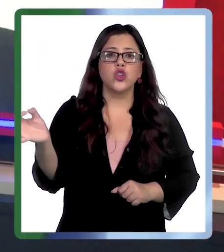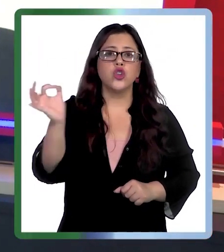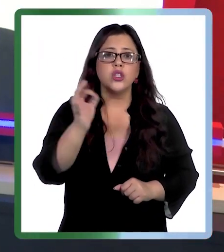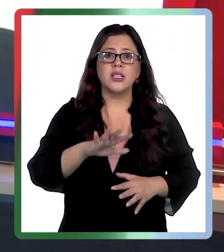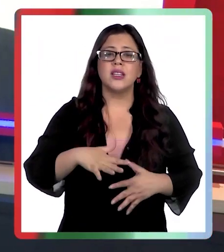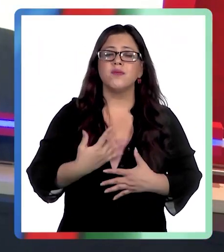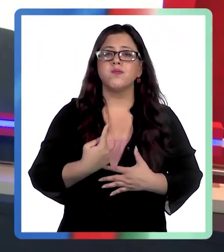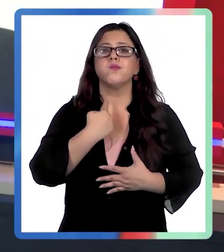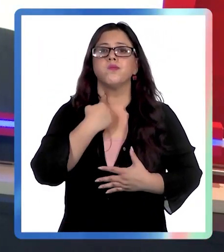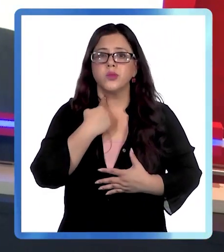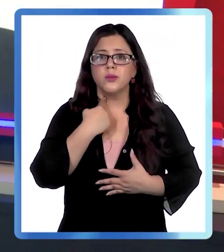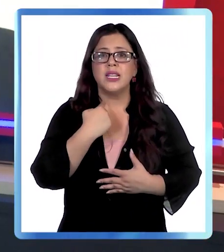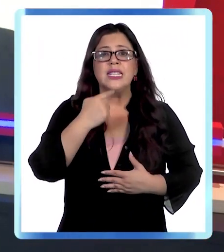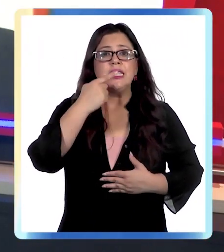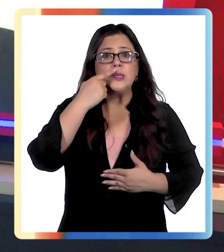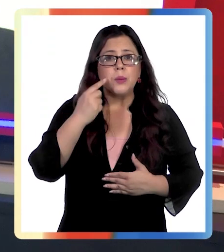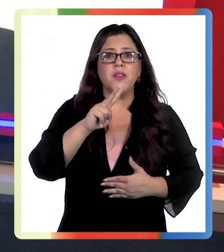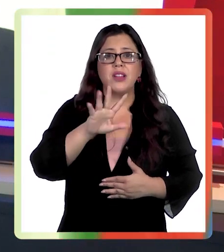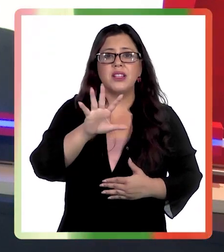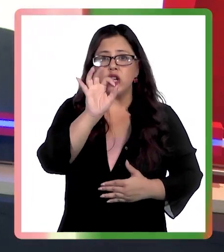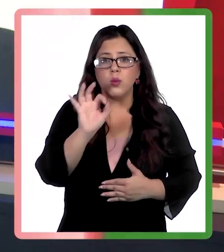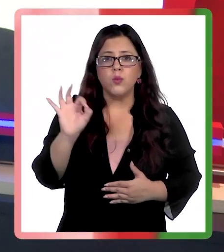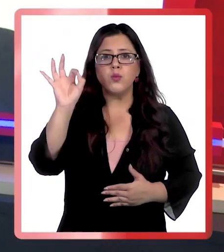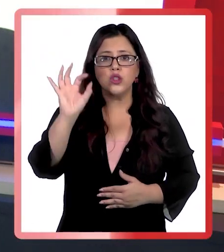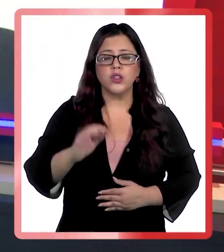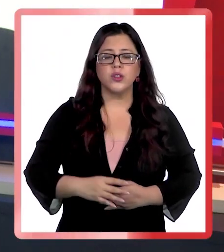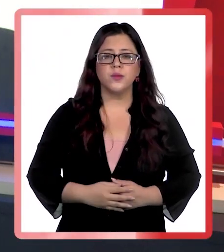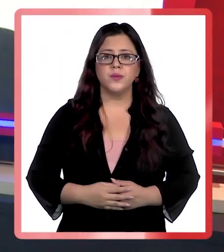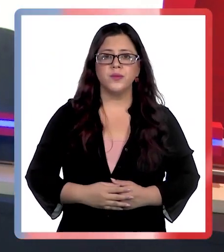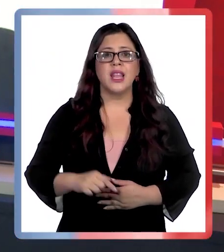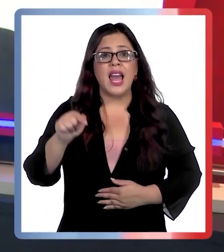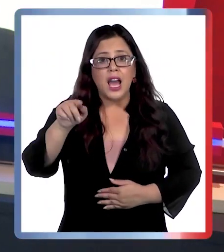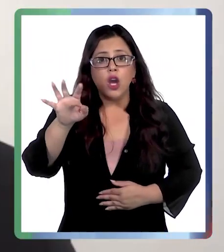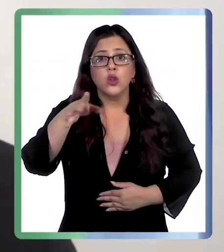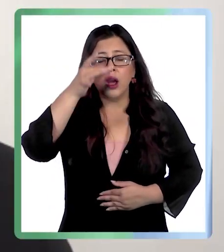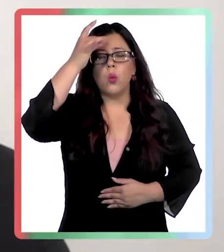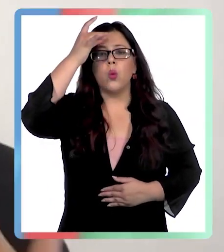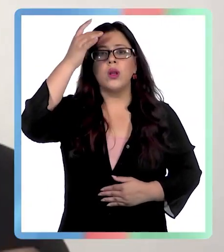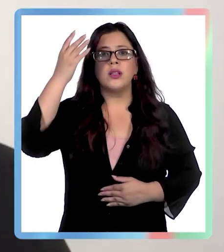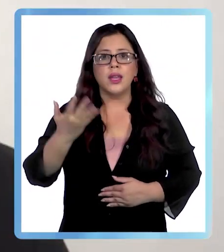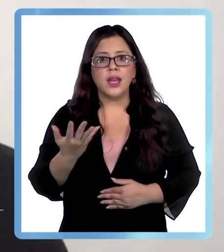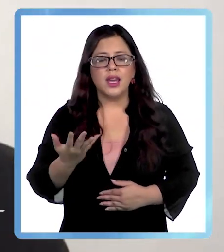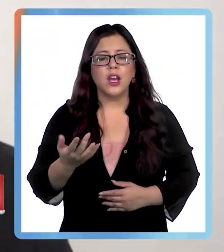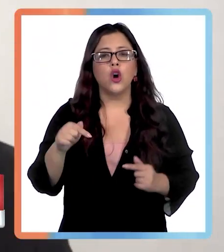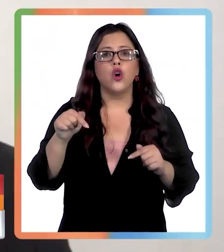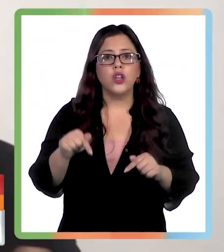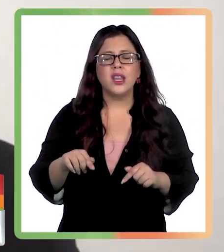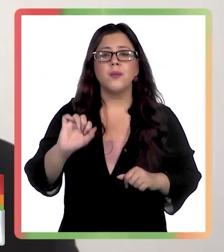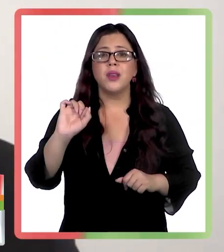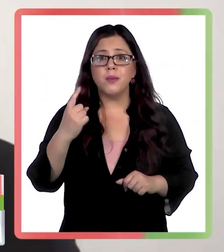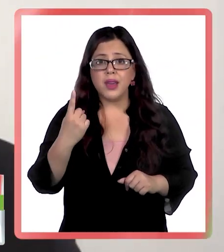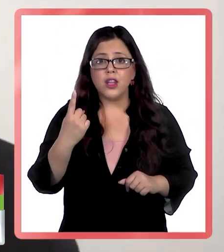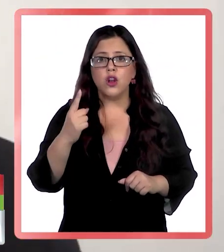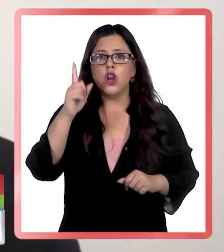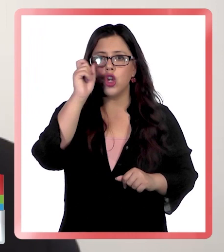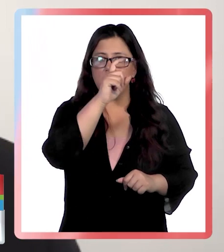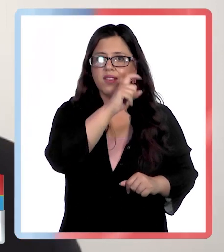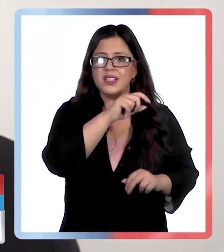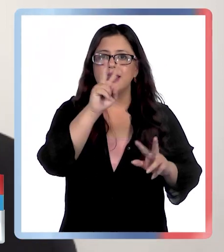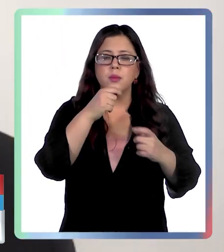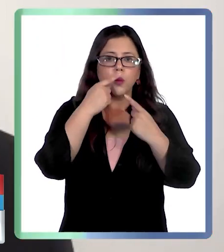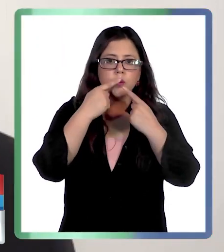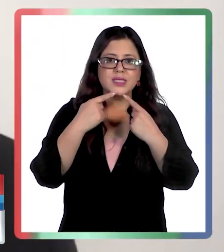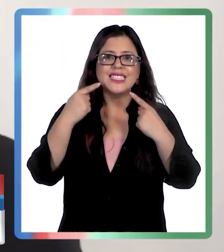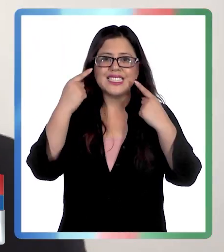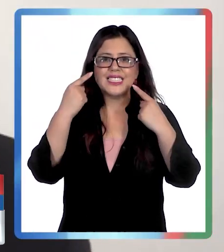40% dice que se siente afectada y entre los hombres el 25% y ahí tú te das cuenta eh hoy en día primero lo